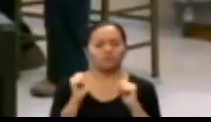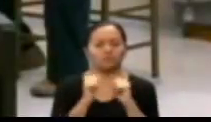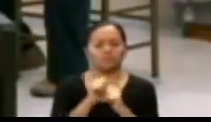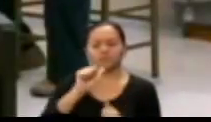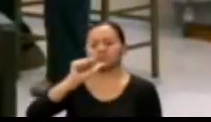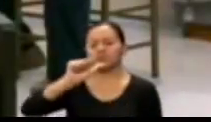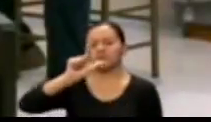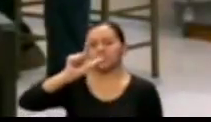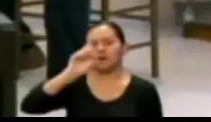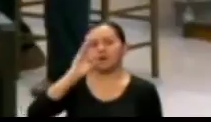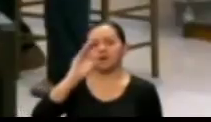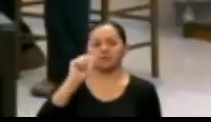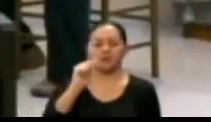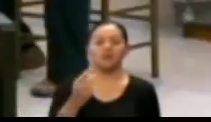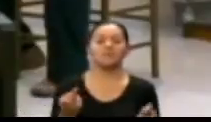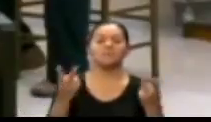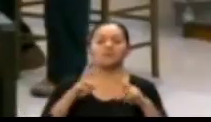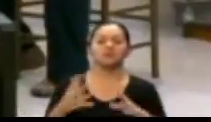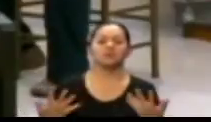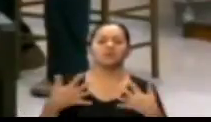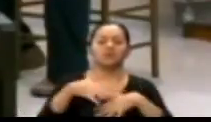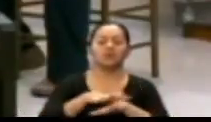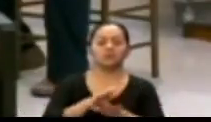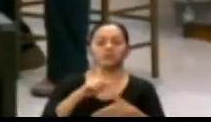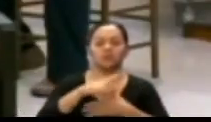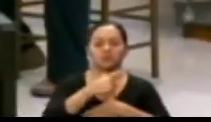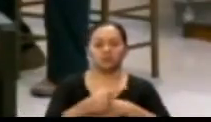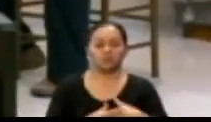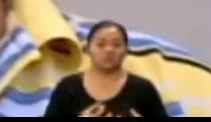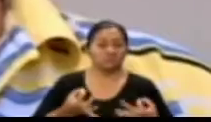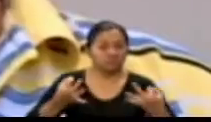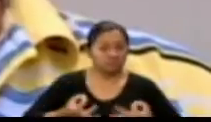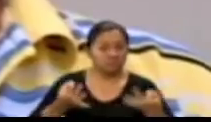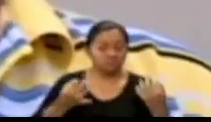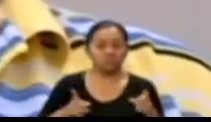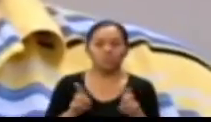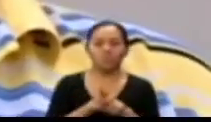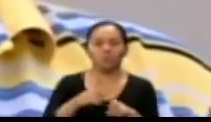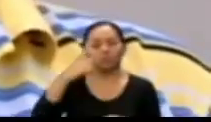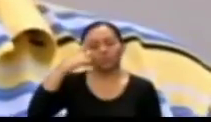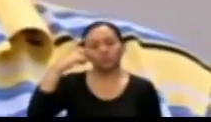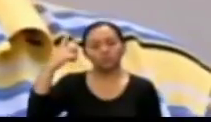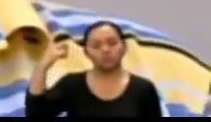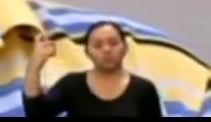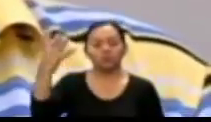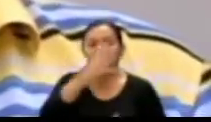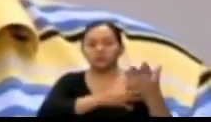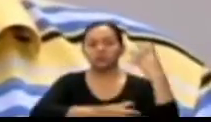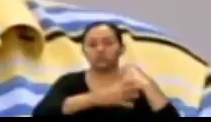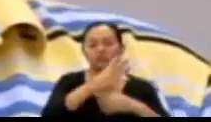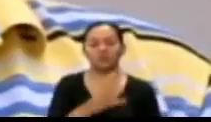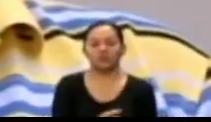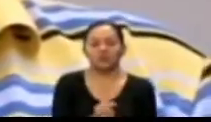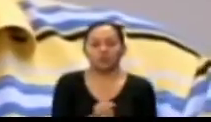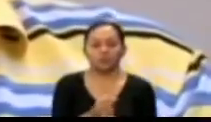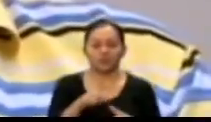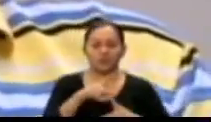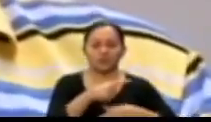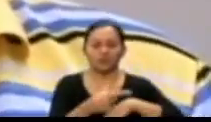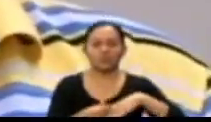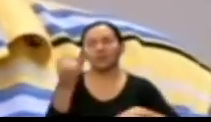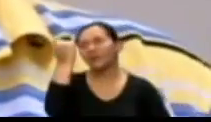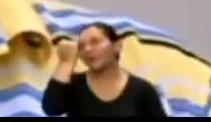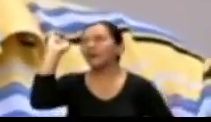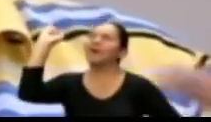con todos estos mecanismos de integración latinoamericana. En definitiva, ese sueño es el destino histórico de América Latina. No es un invento